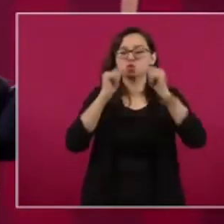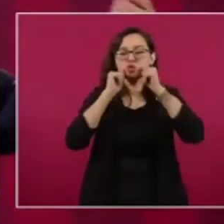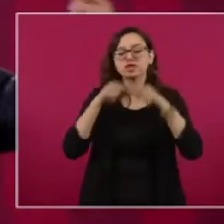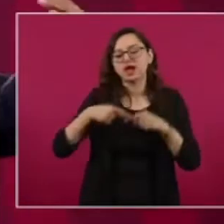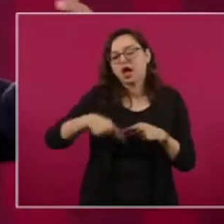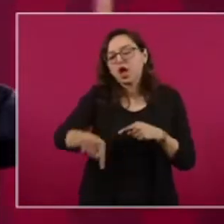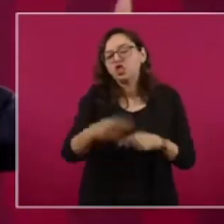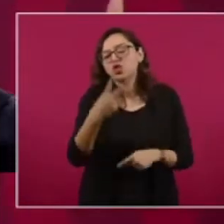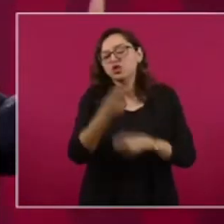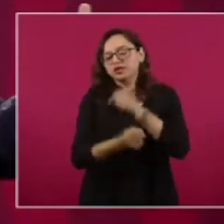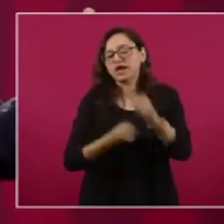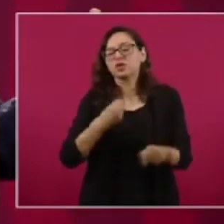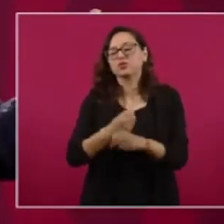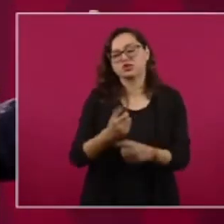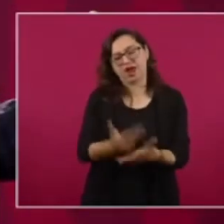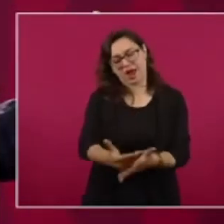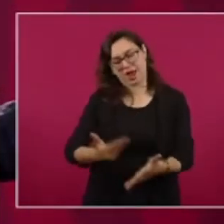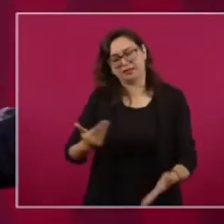el país.